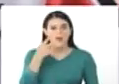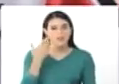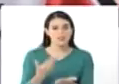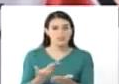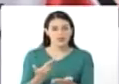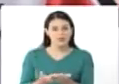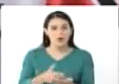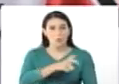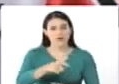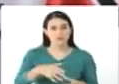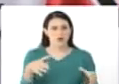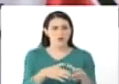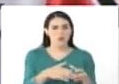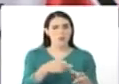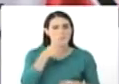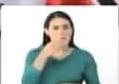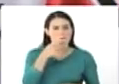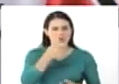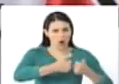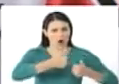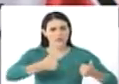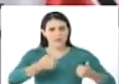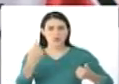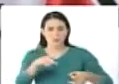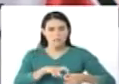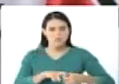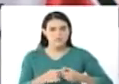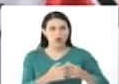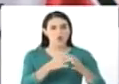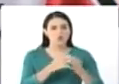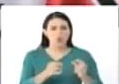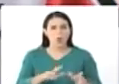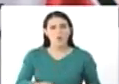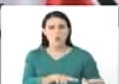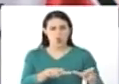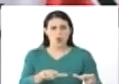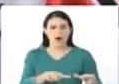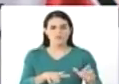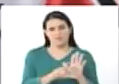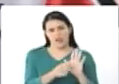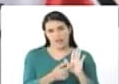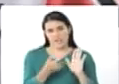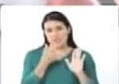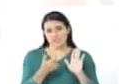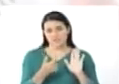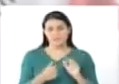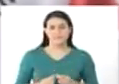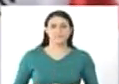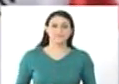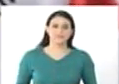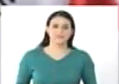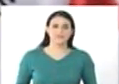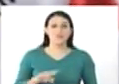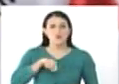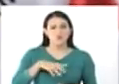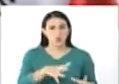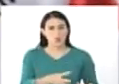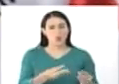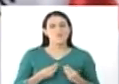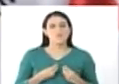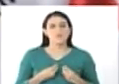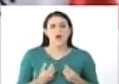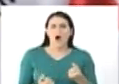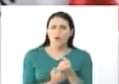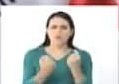también testigos de los candidatos, así como de sus aliados, en todas las instancias que prevé la ley. Hemos recibido